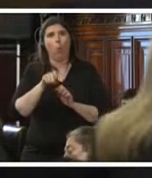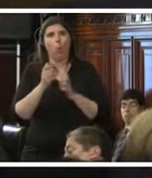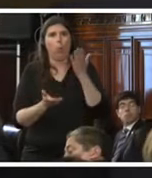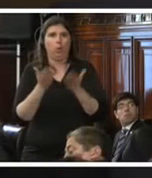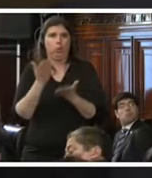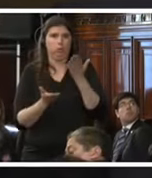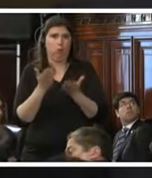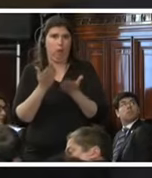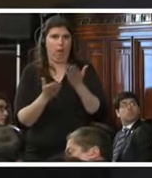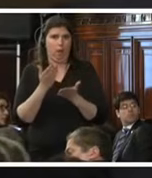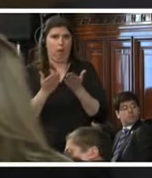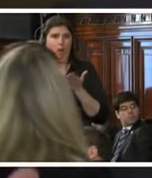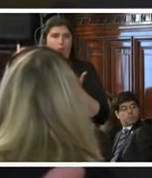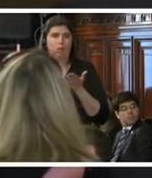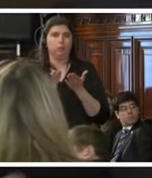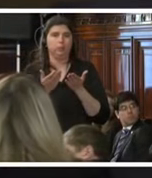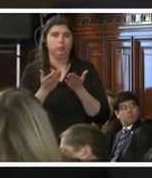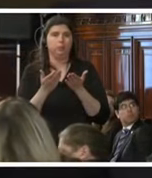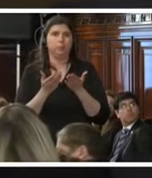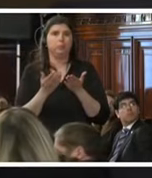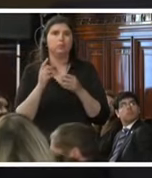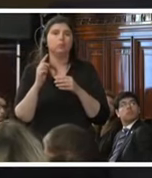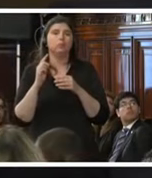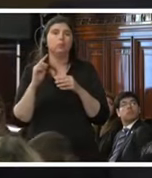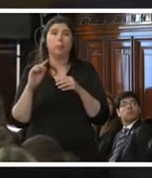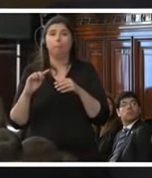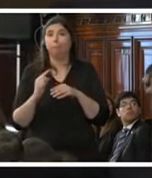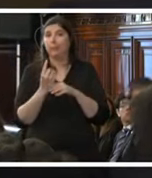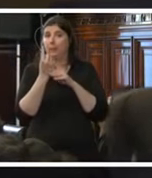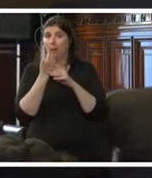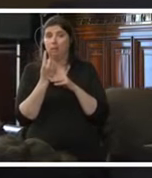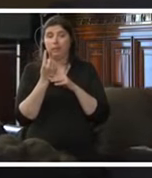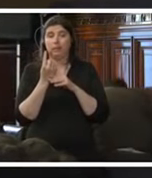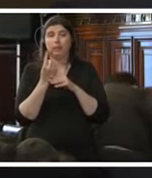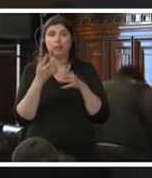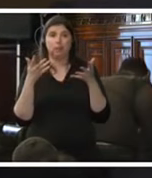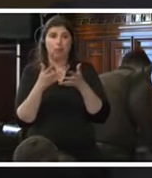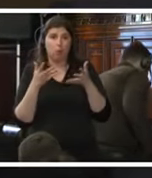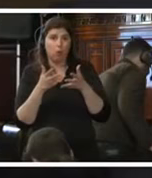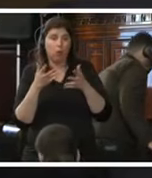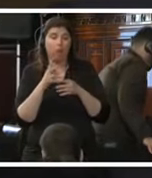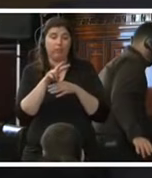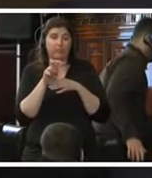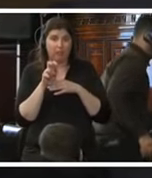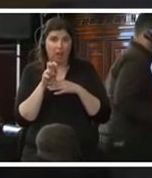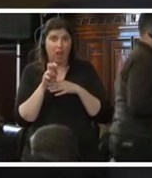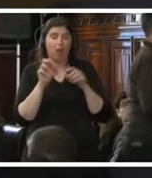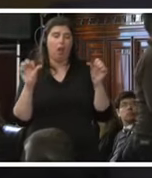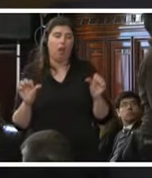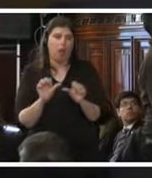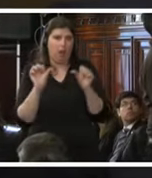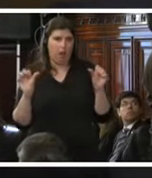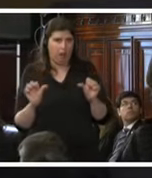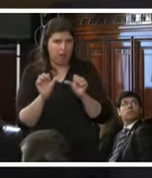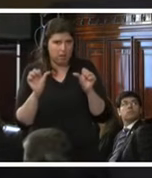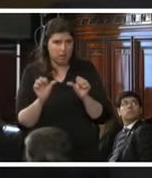fiscal es quien por vez primera realiza el ejercicio de la